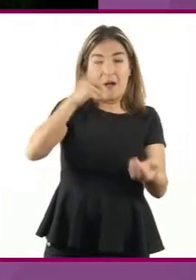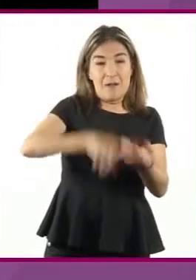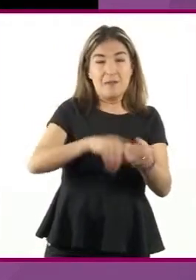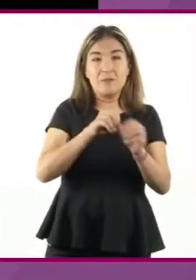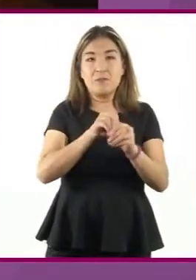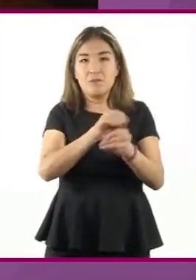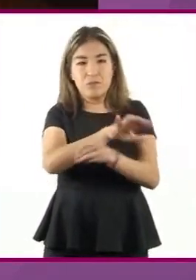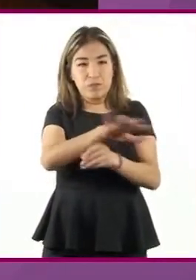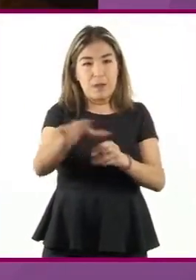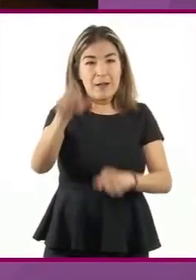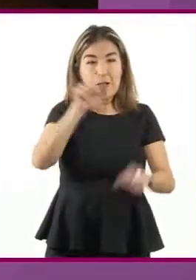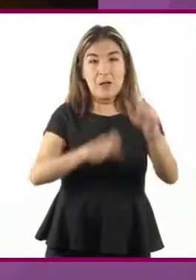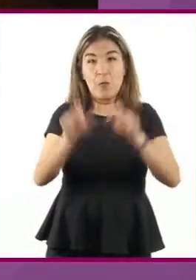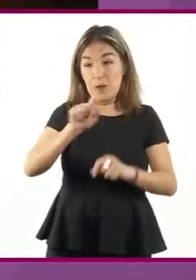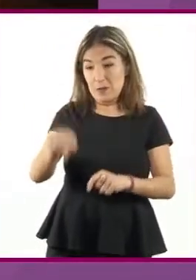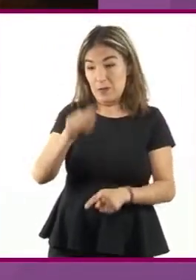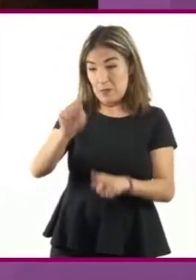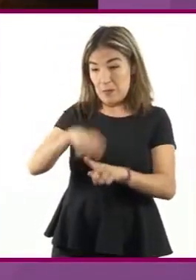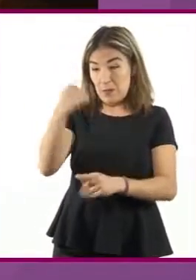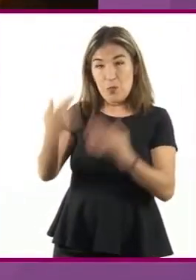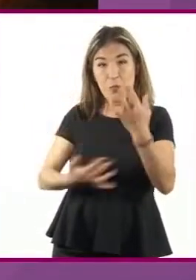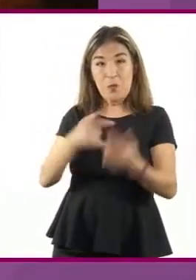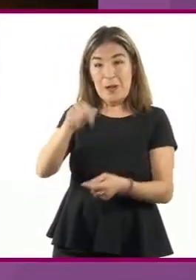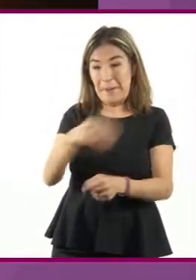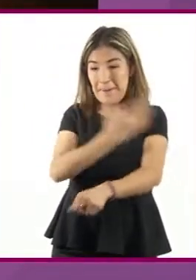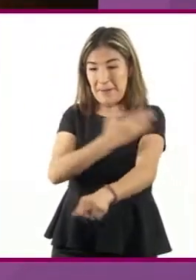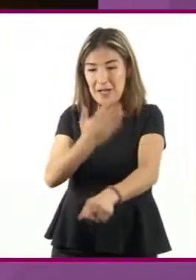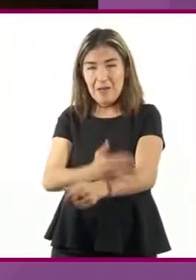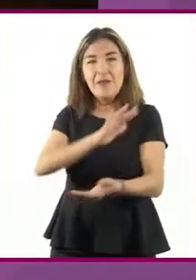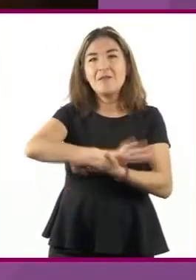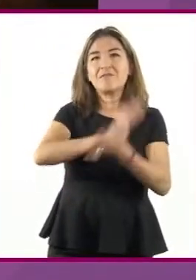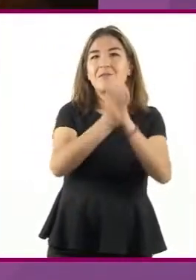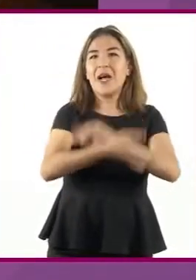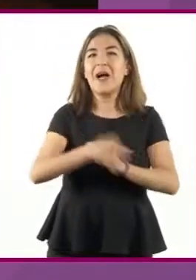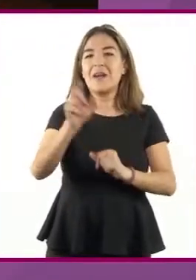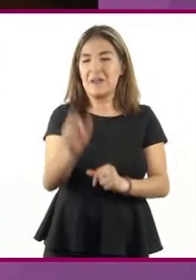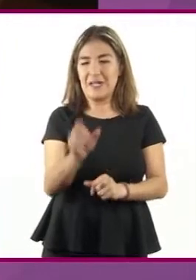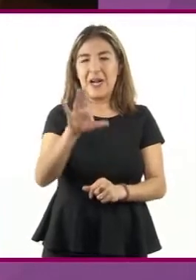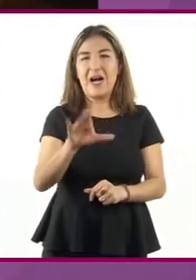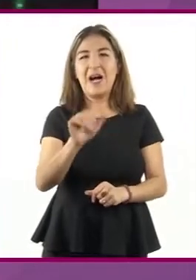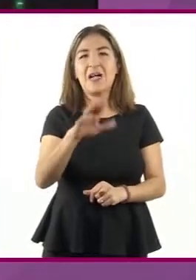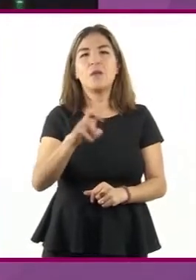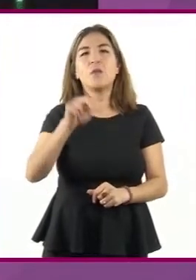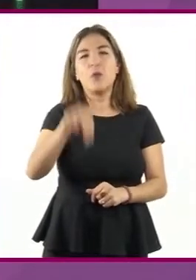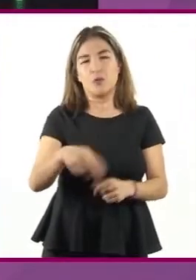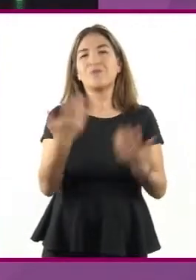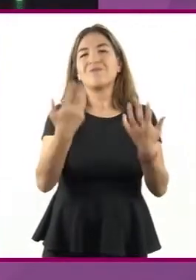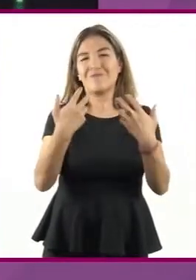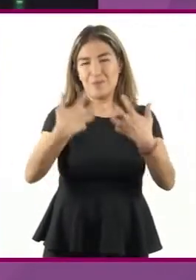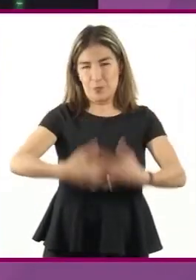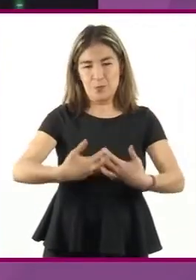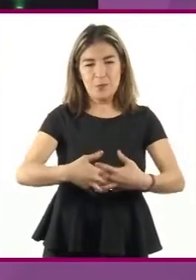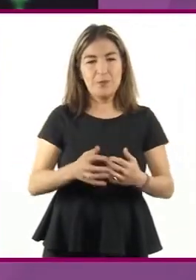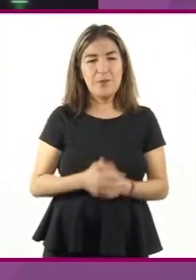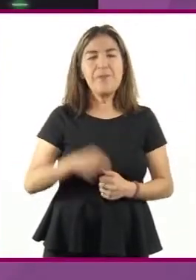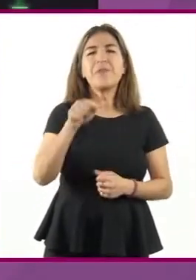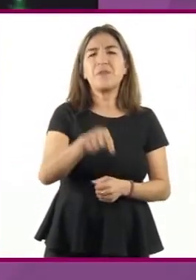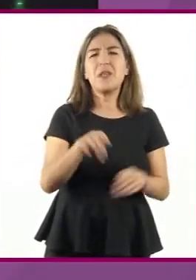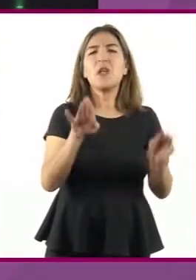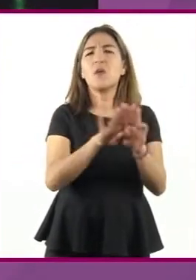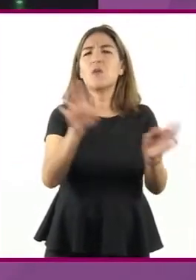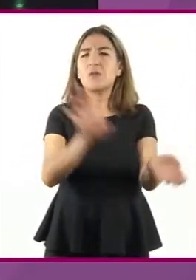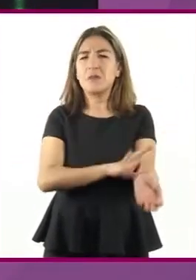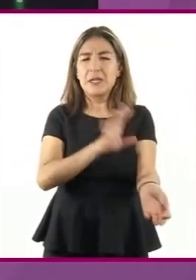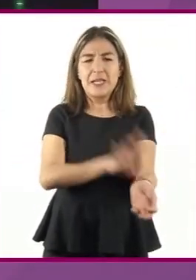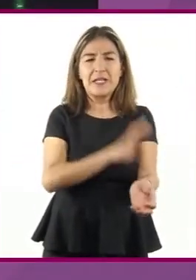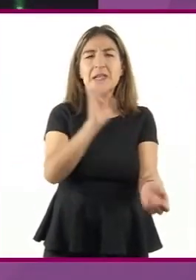reacción química al quemar madera y hacerla carbón, es decir, en la combustión. Esta transformación de energía